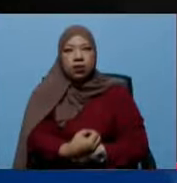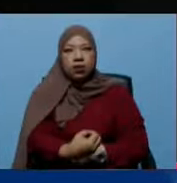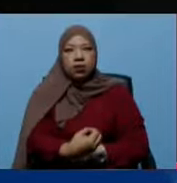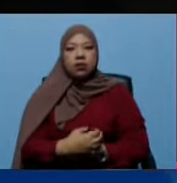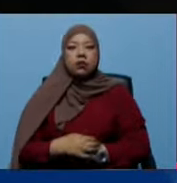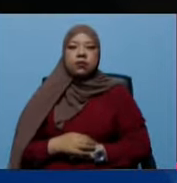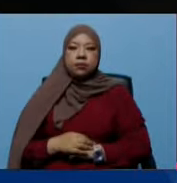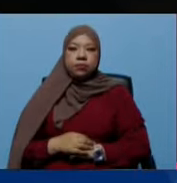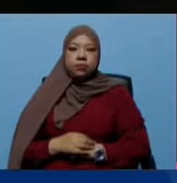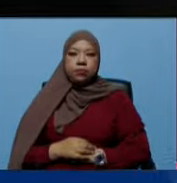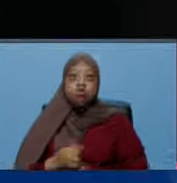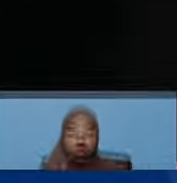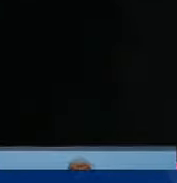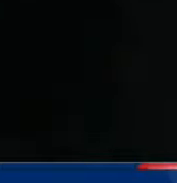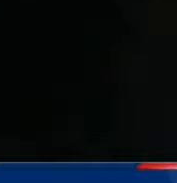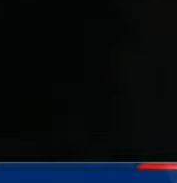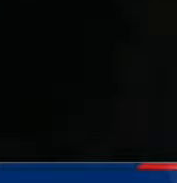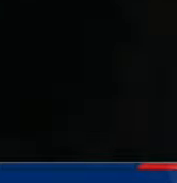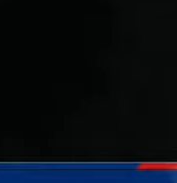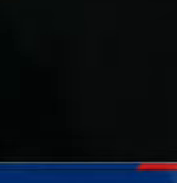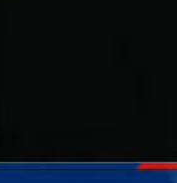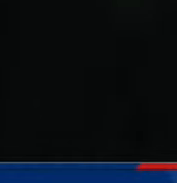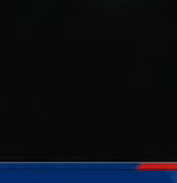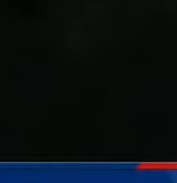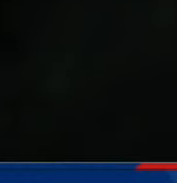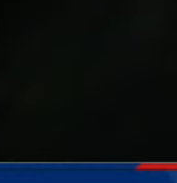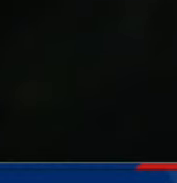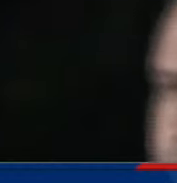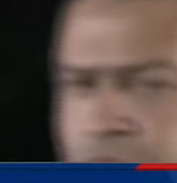Yo tengo mi caballito.